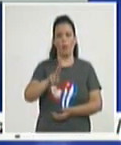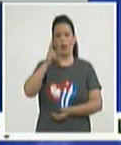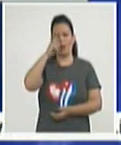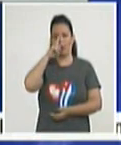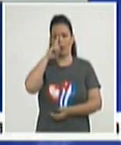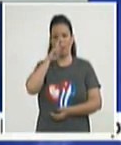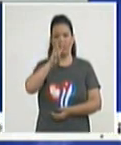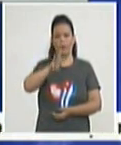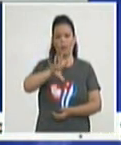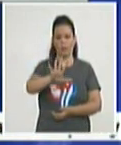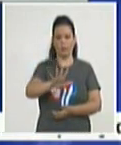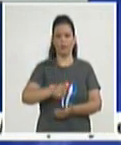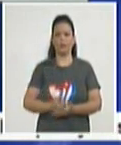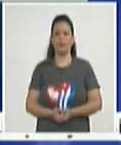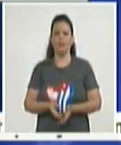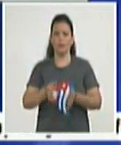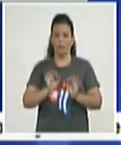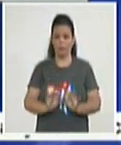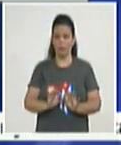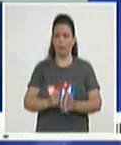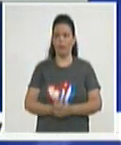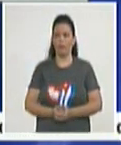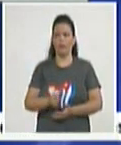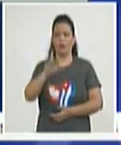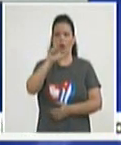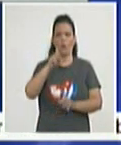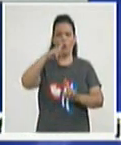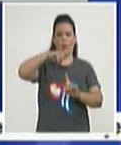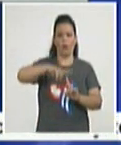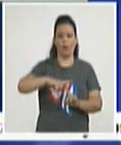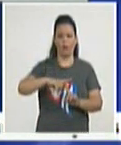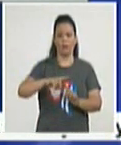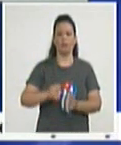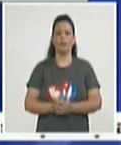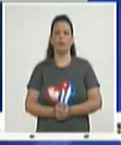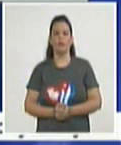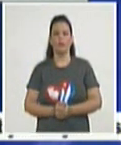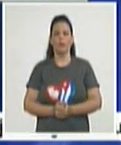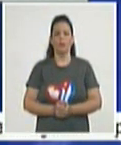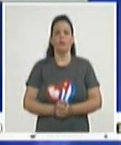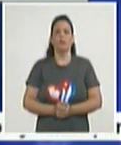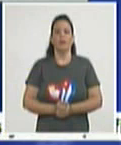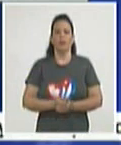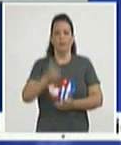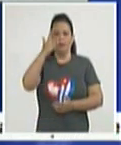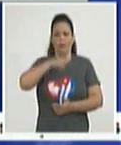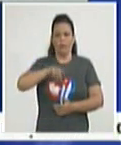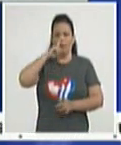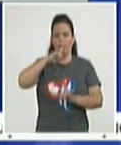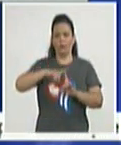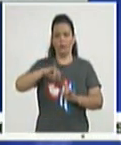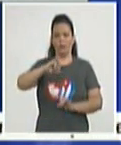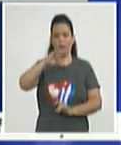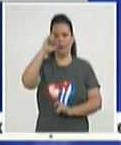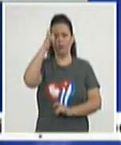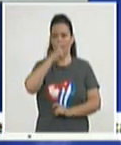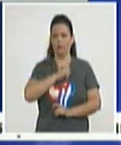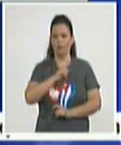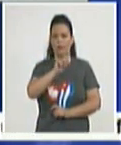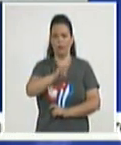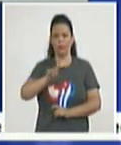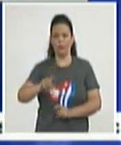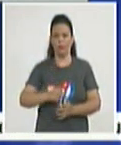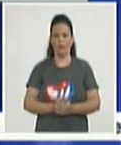25, Cueto 24, Calixto García 11, Antilla 8, Mayarí Vanes con 7